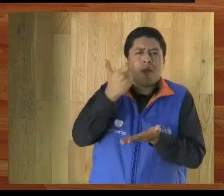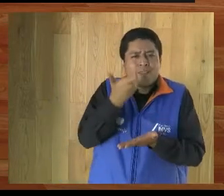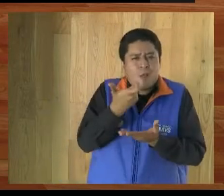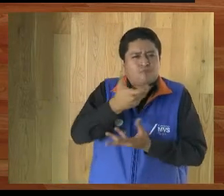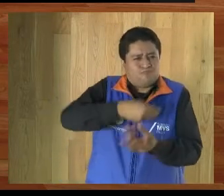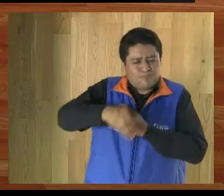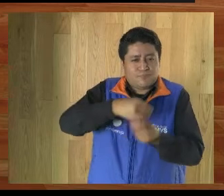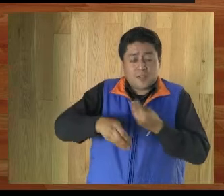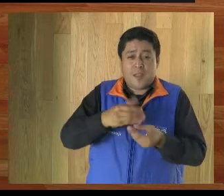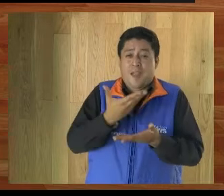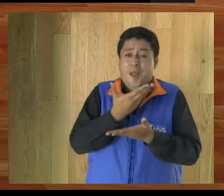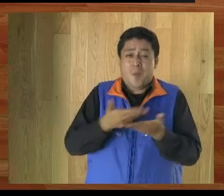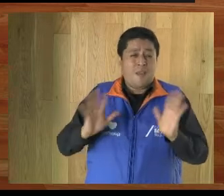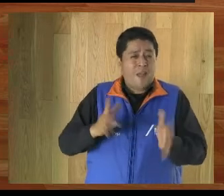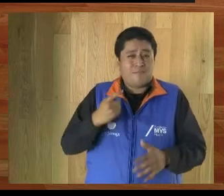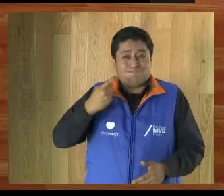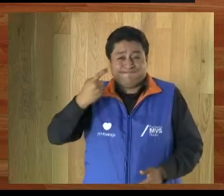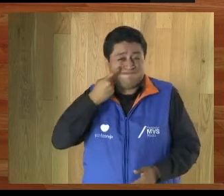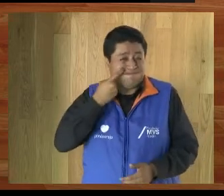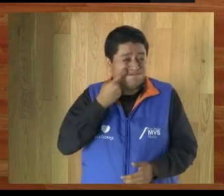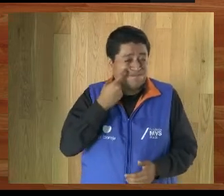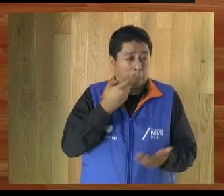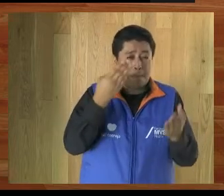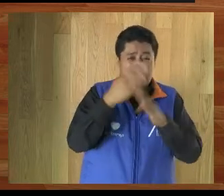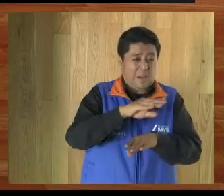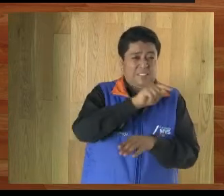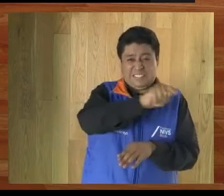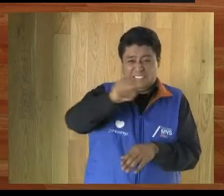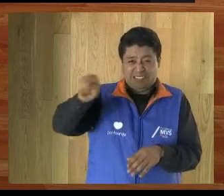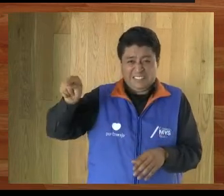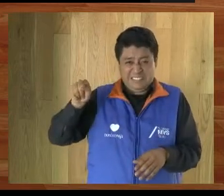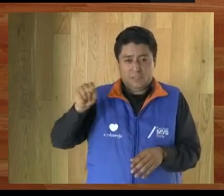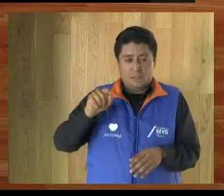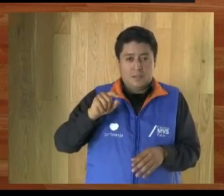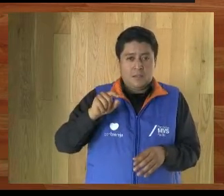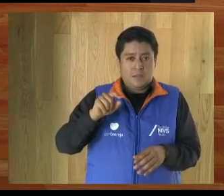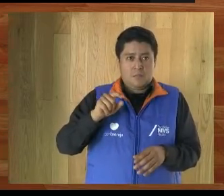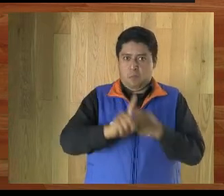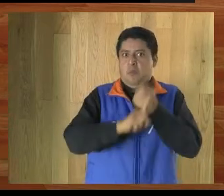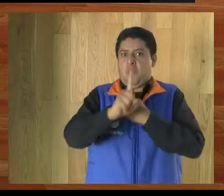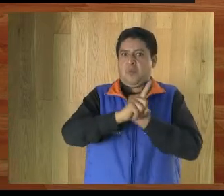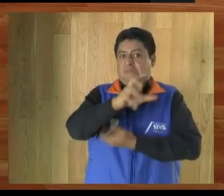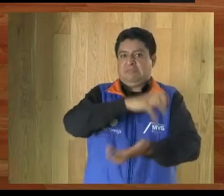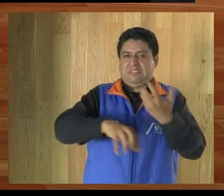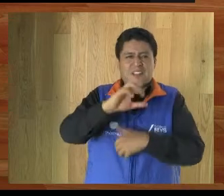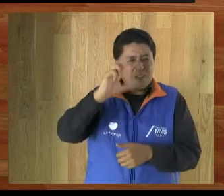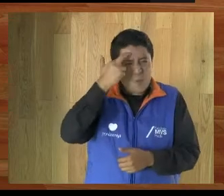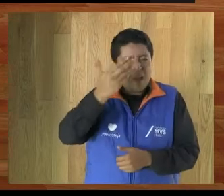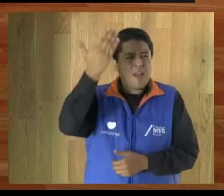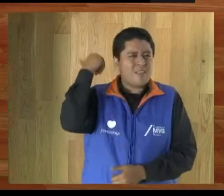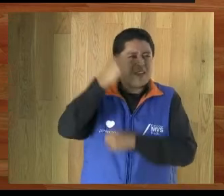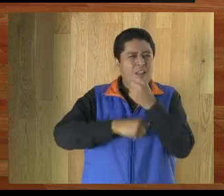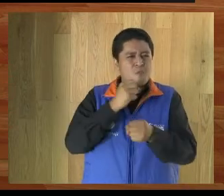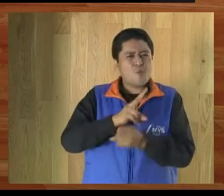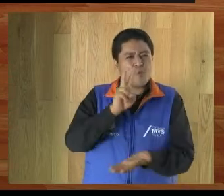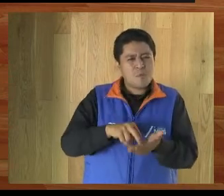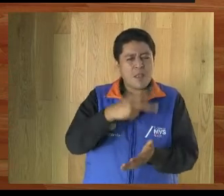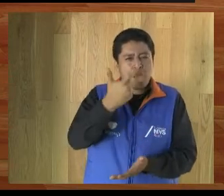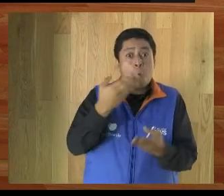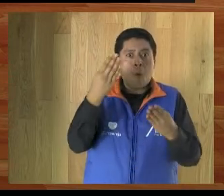muchos escándalos por falta de hecho, la anterior crisis, la crisis financiera de 2008,